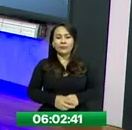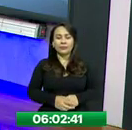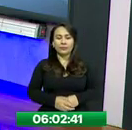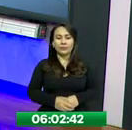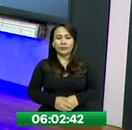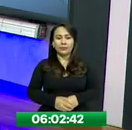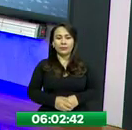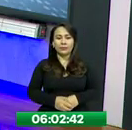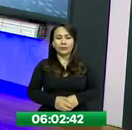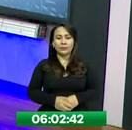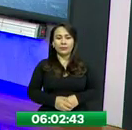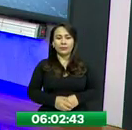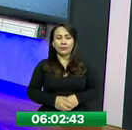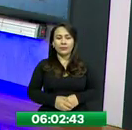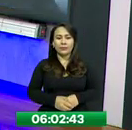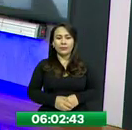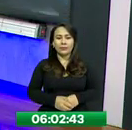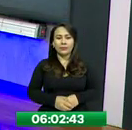con atención.